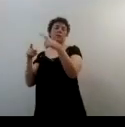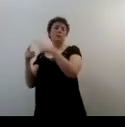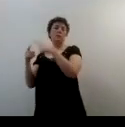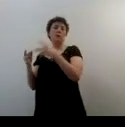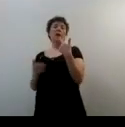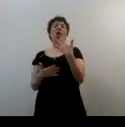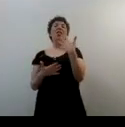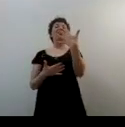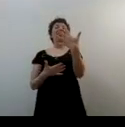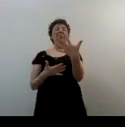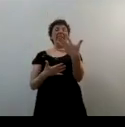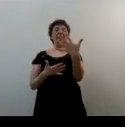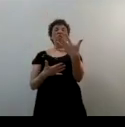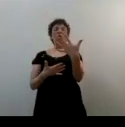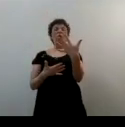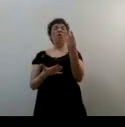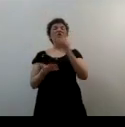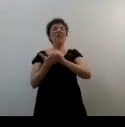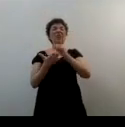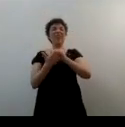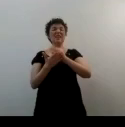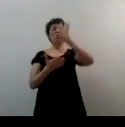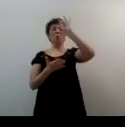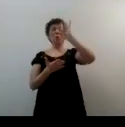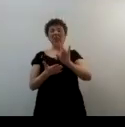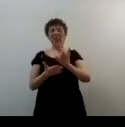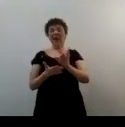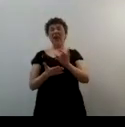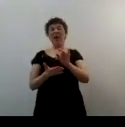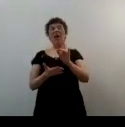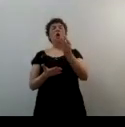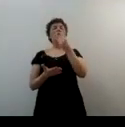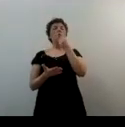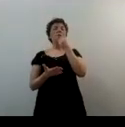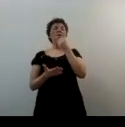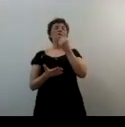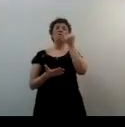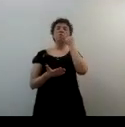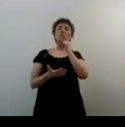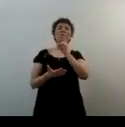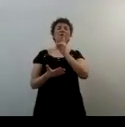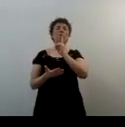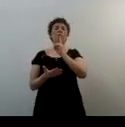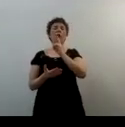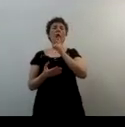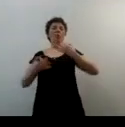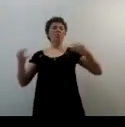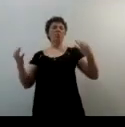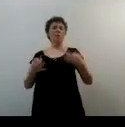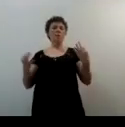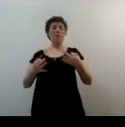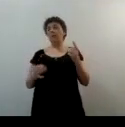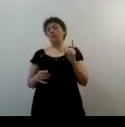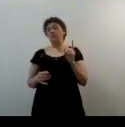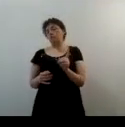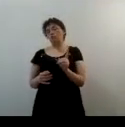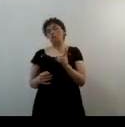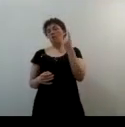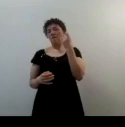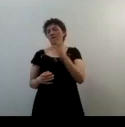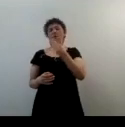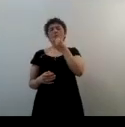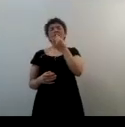al día famosas, pues no es estrictamente necesario. No a todo el mundo necesita 5 tomas al día. Esto